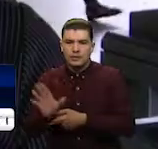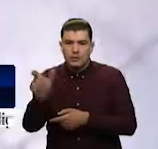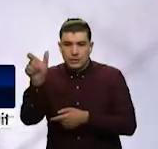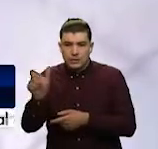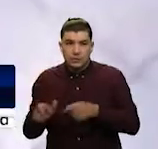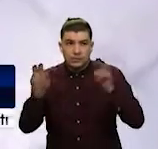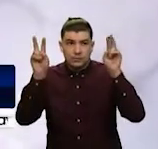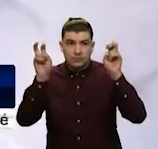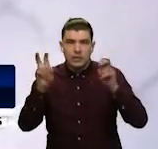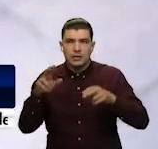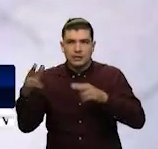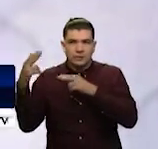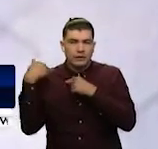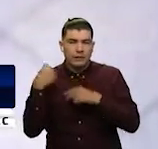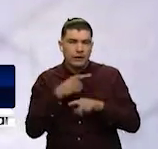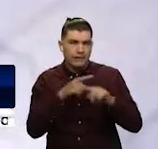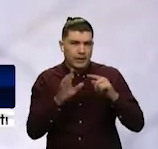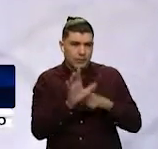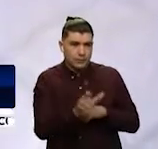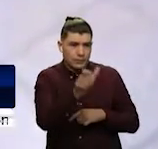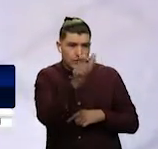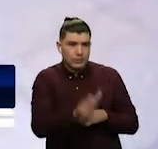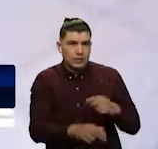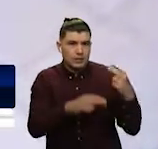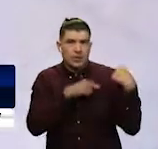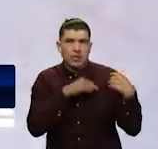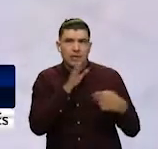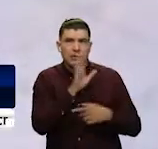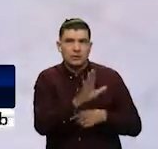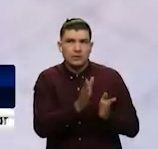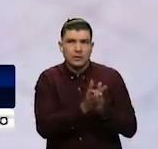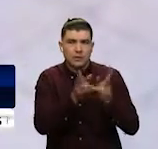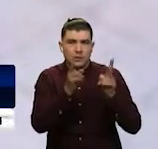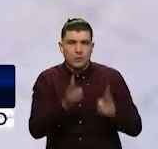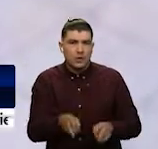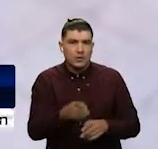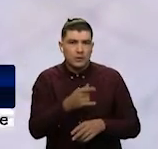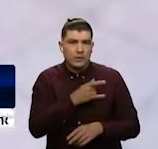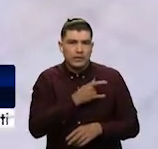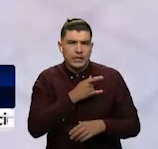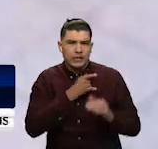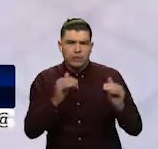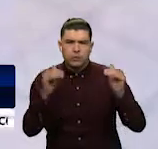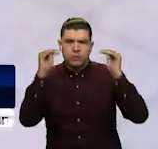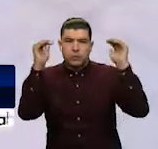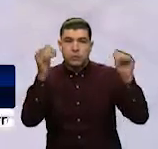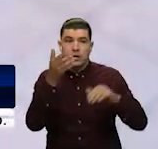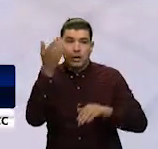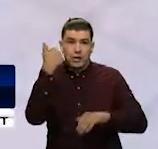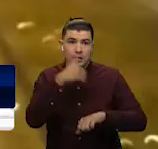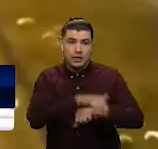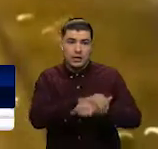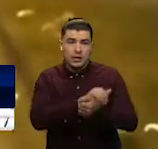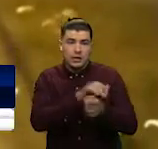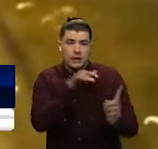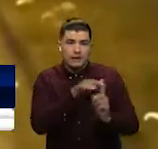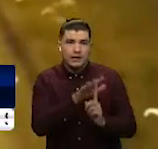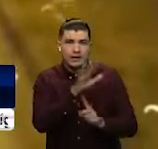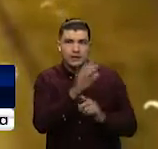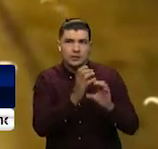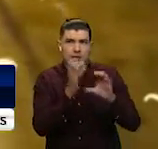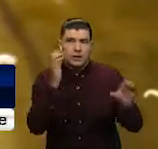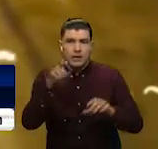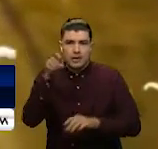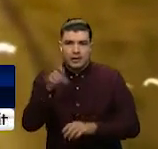responsable la persona implicada en estos hechos es un estudiante de una prestante universidad que fue capturado infraganti deberá